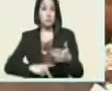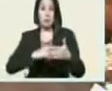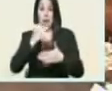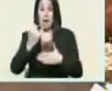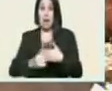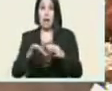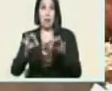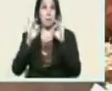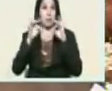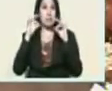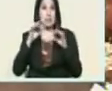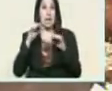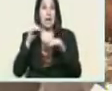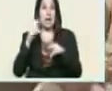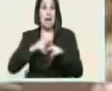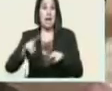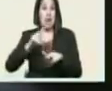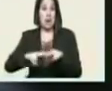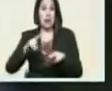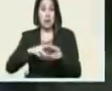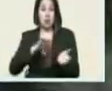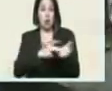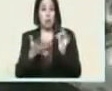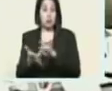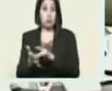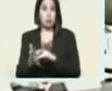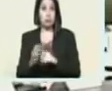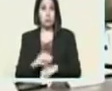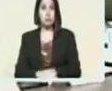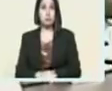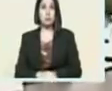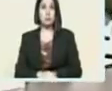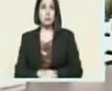especial del Niño Jesús llega a los CLAC.